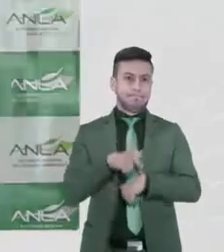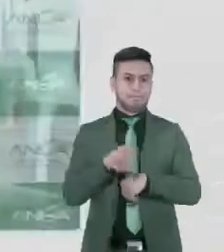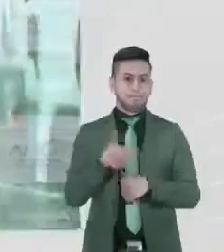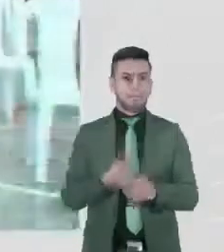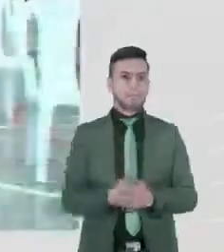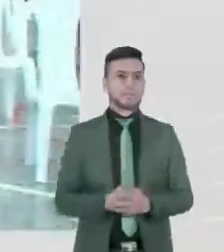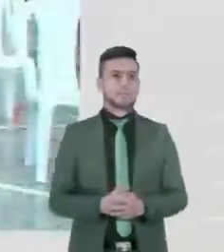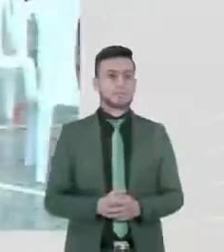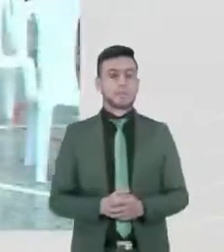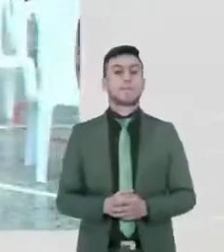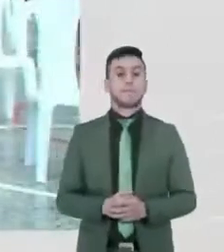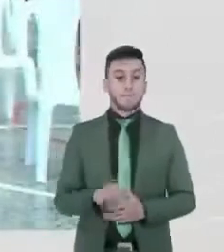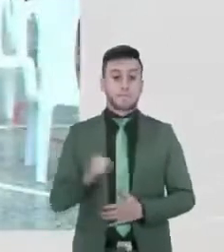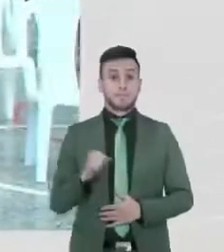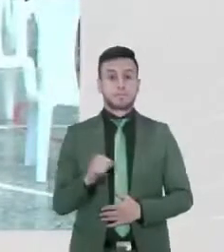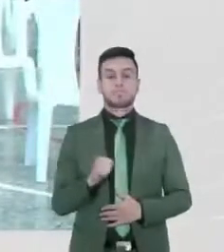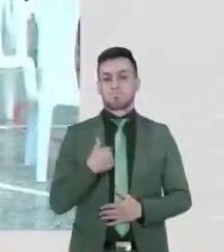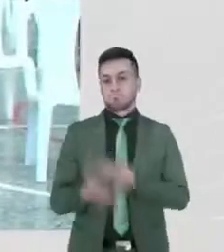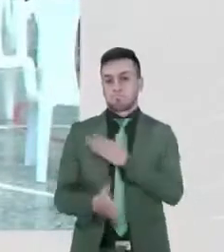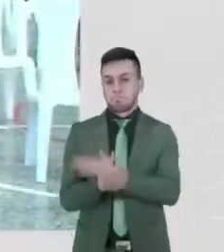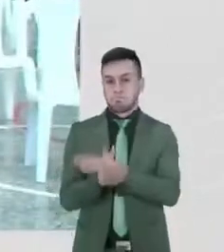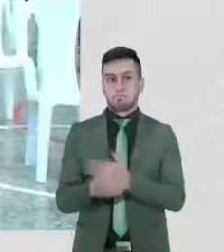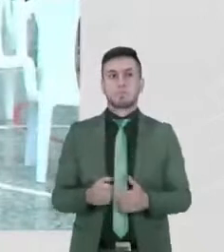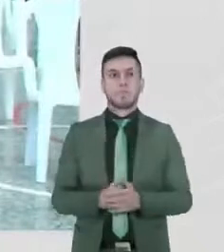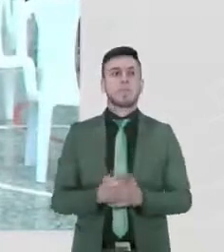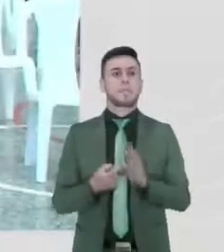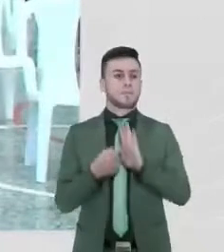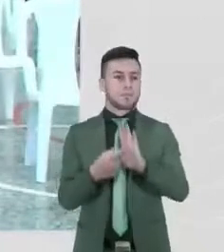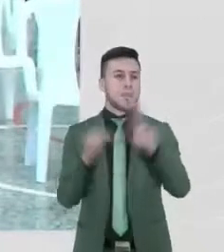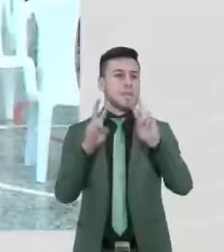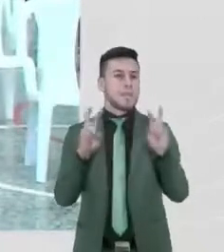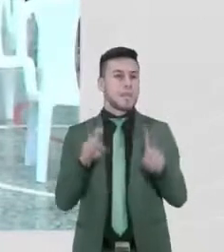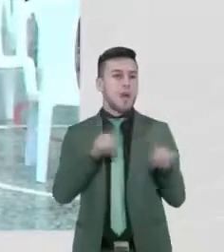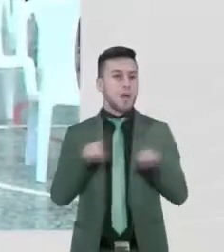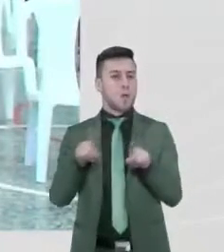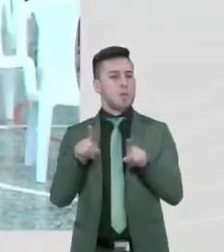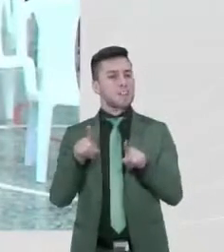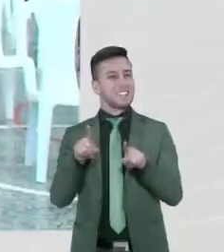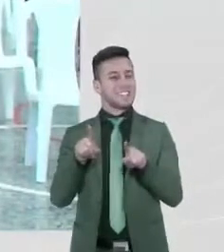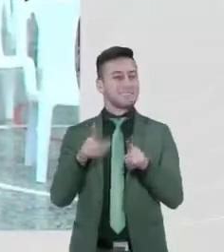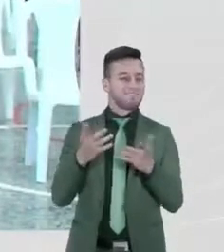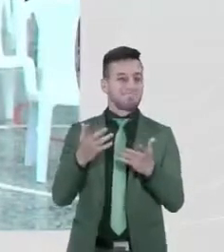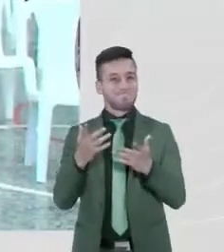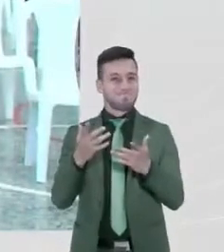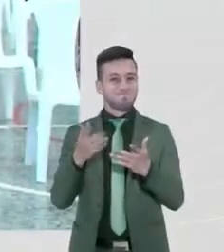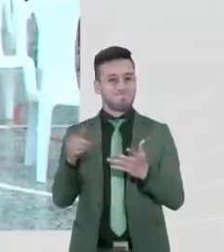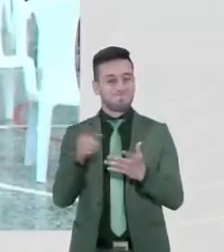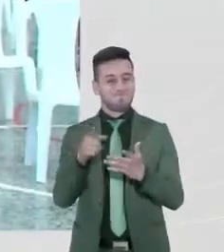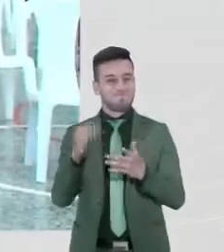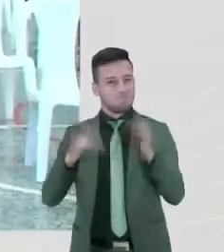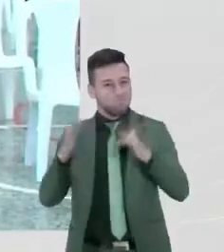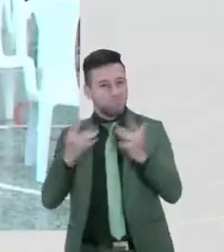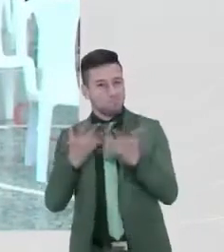Señor. Entonces, continuamos. Voy a intervenir sobre algunas inconsistencias que he encontrado en el estudio de